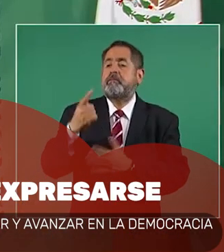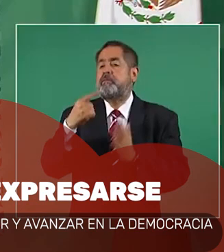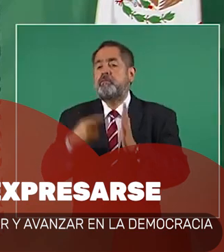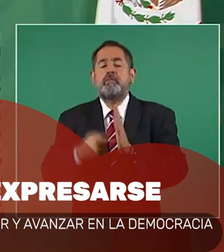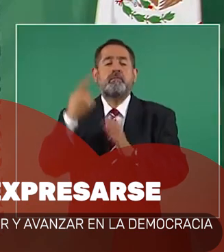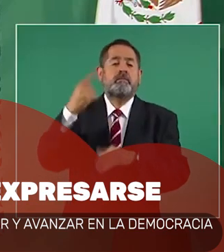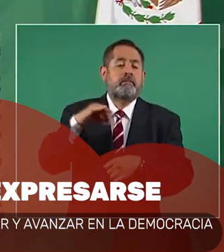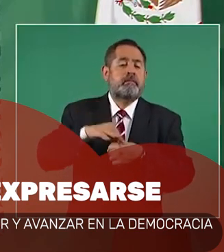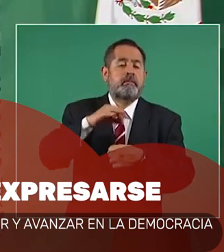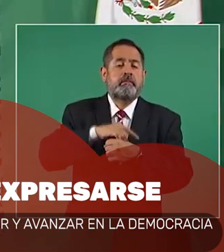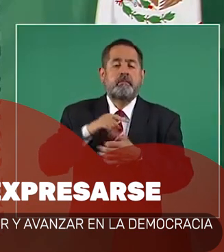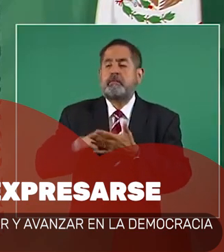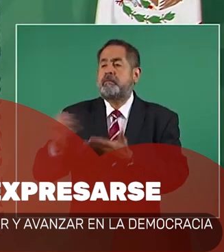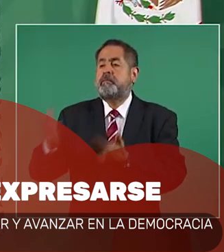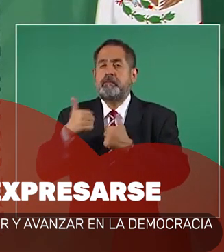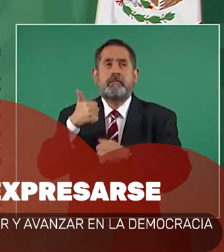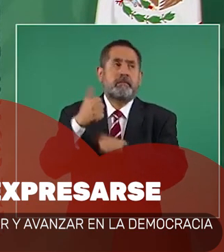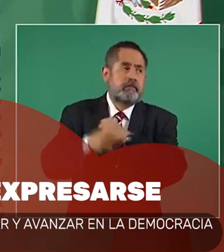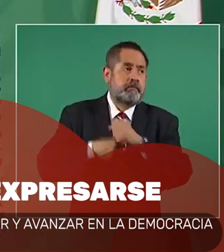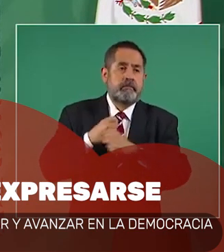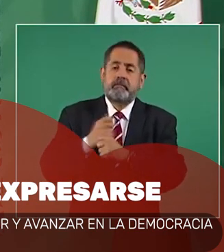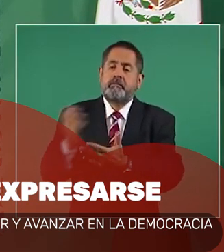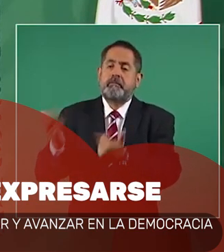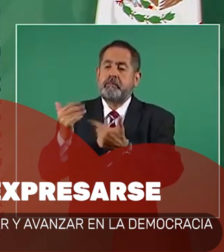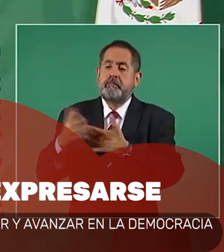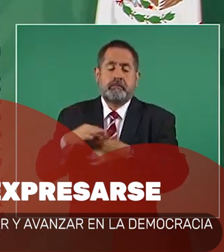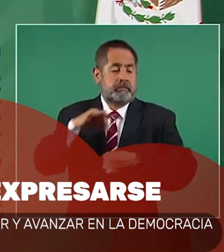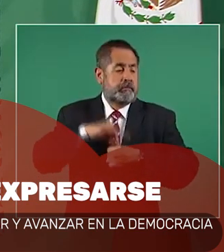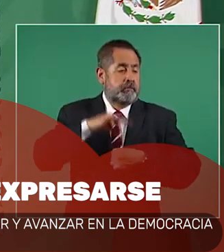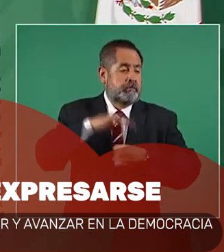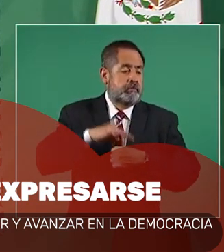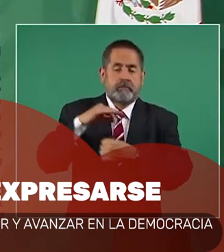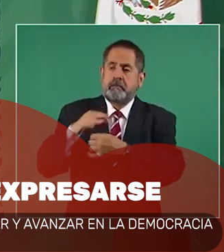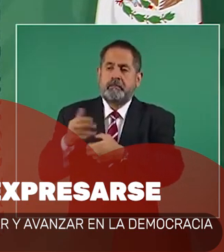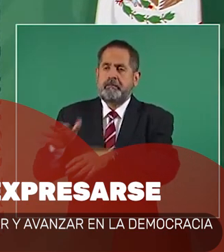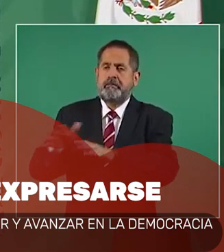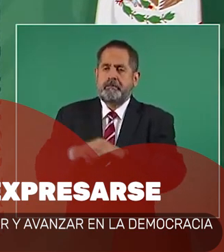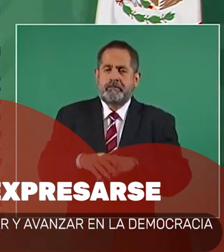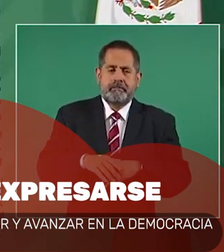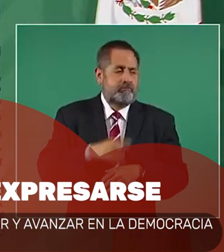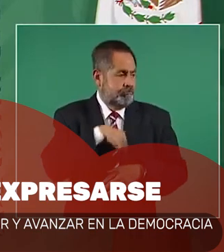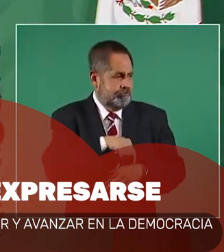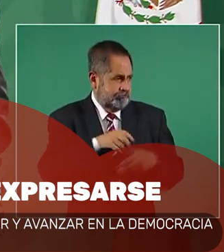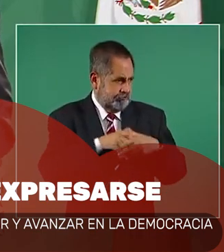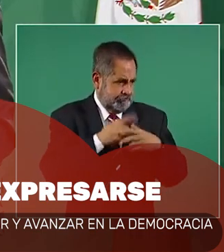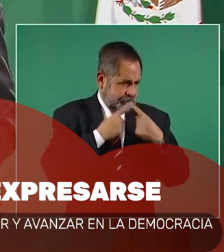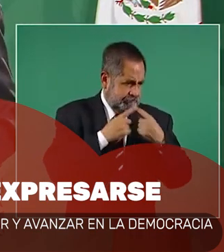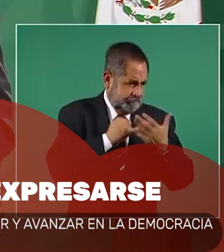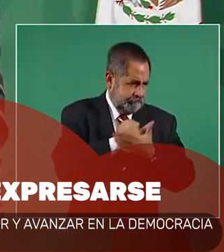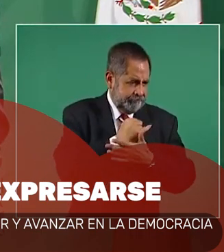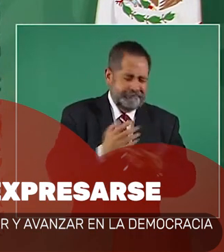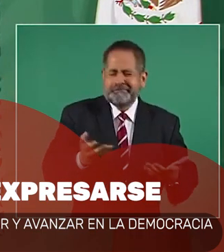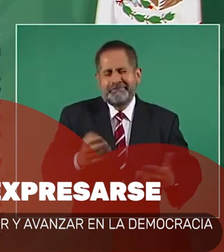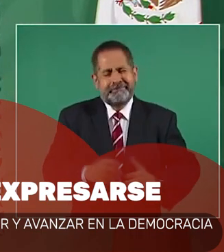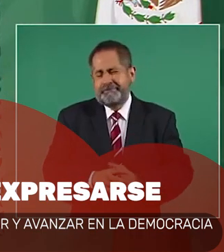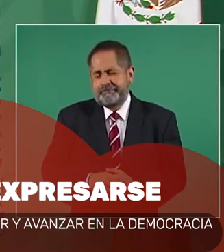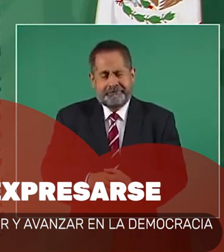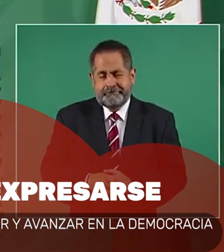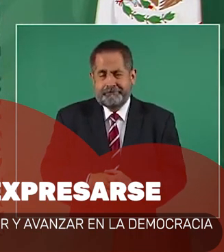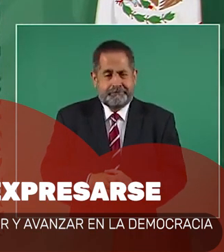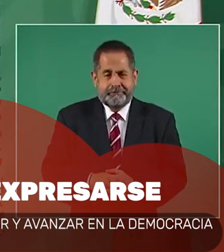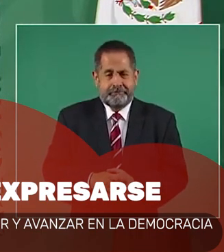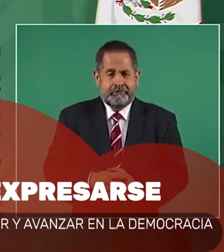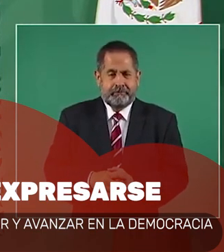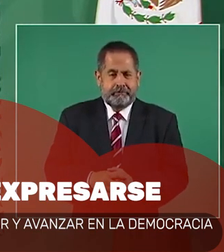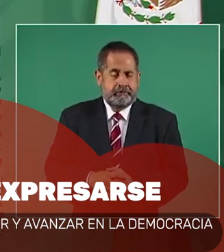se realizará el próximo 1 de agosto. Yo considero que debe expresarse la gente, el pueblo, los ciudadanos, y para eso es la consulta que se va a llevar a cabo de